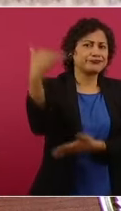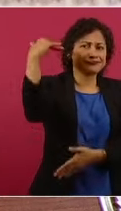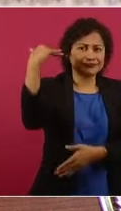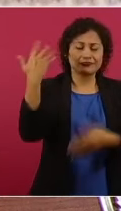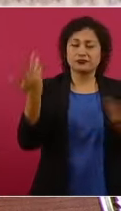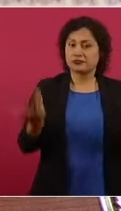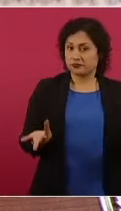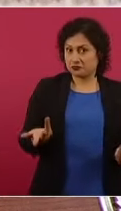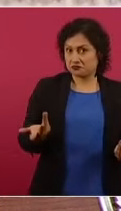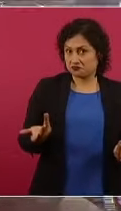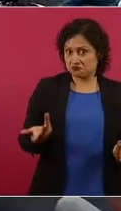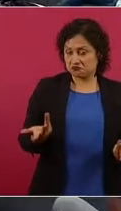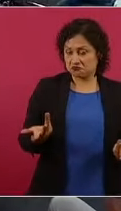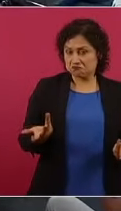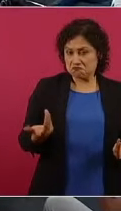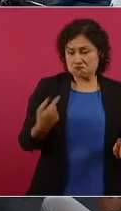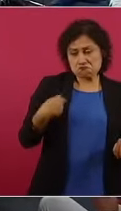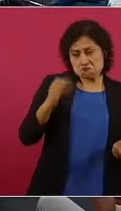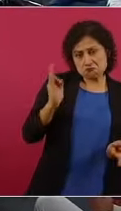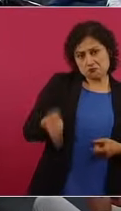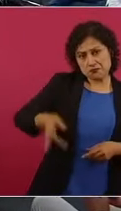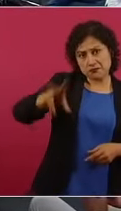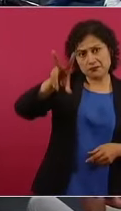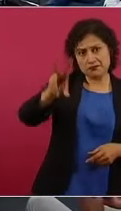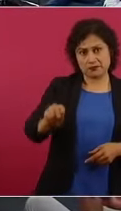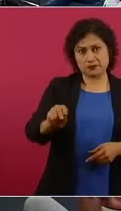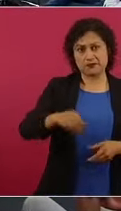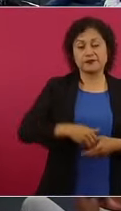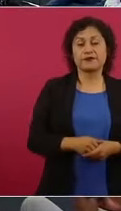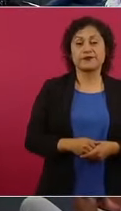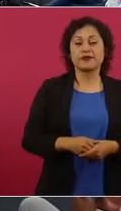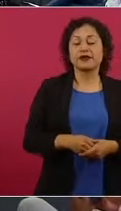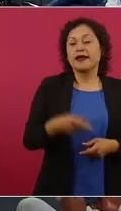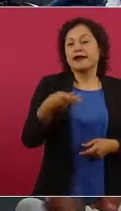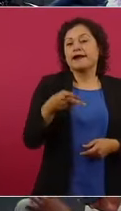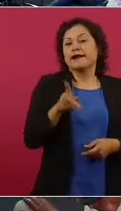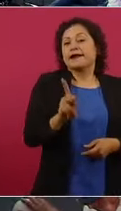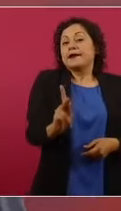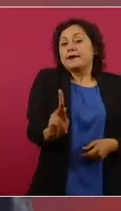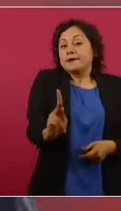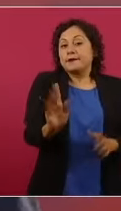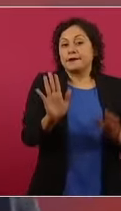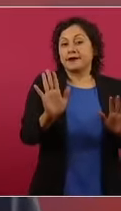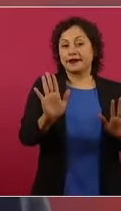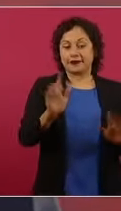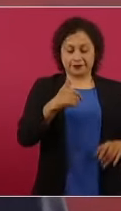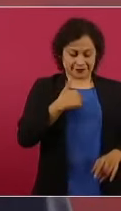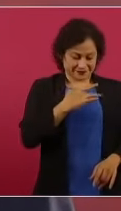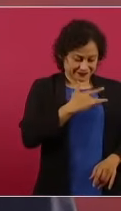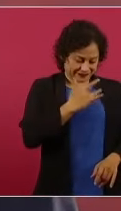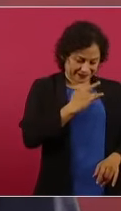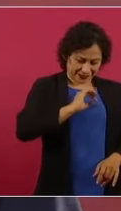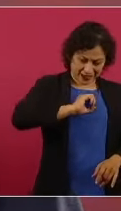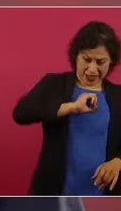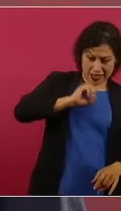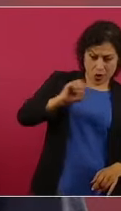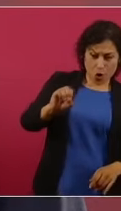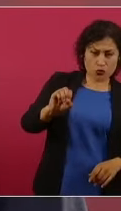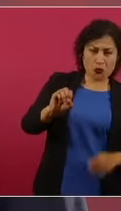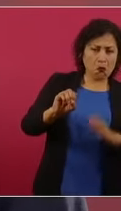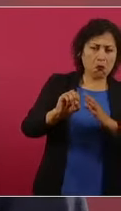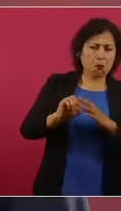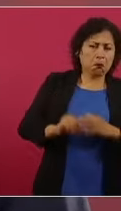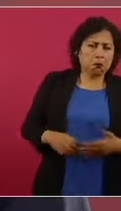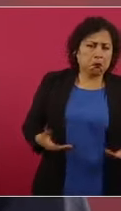Pero de ahí a que yo les tenga odio, no.